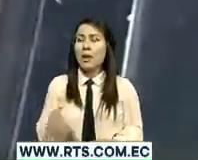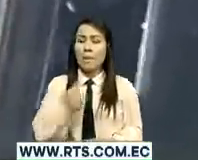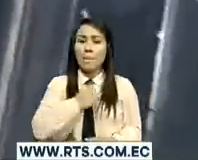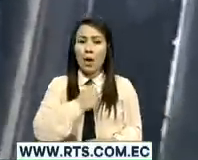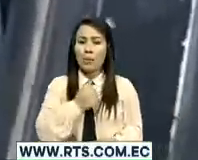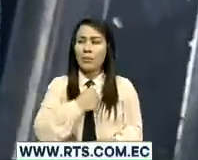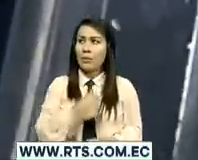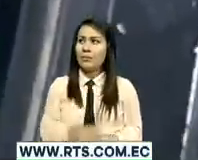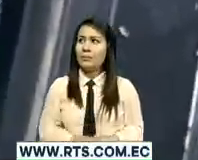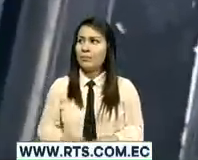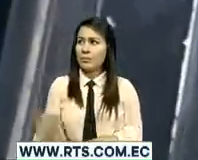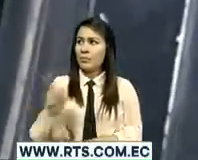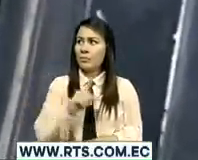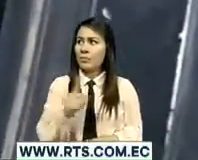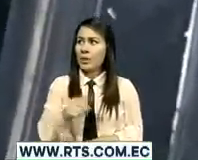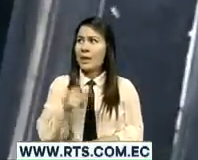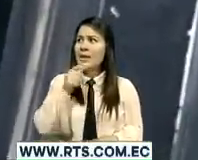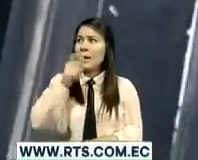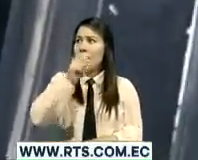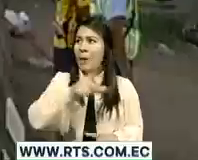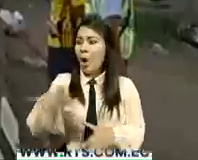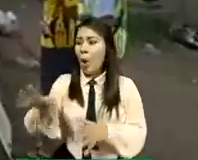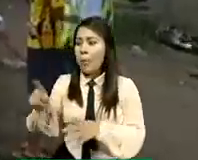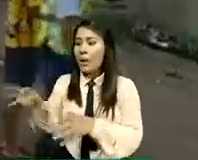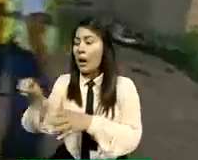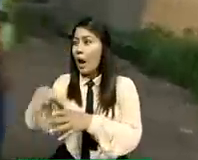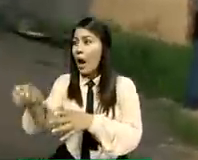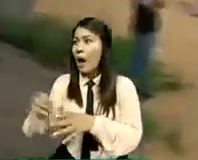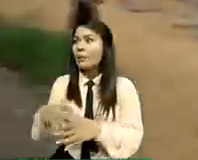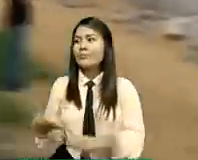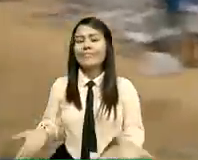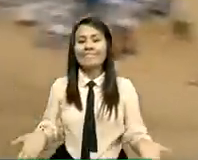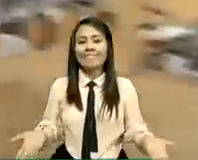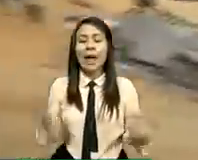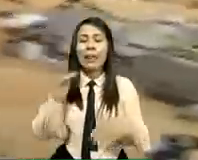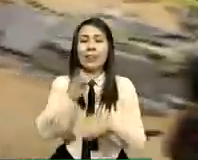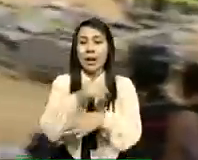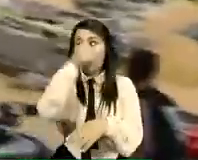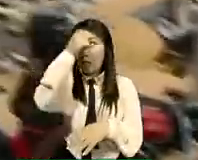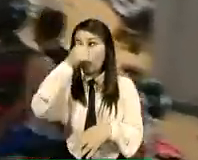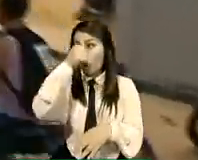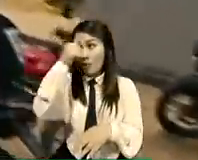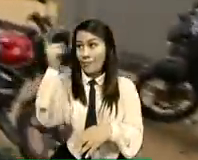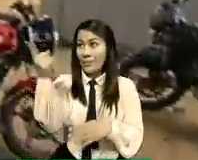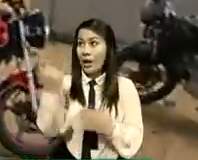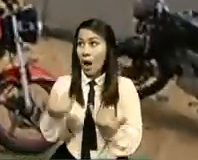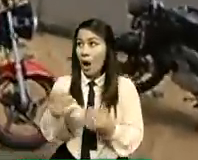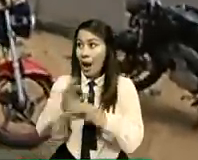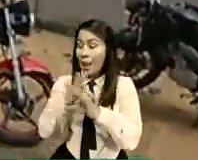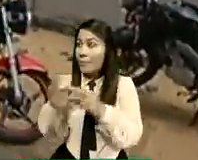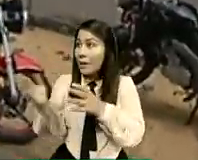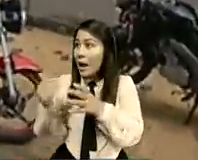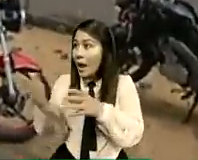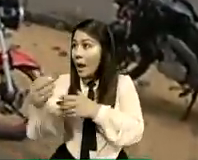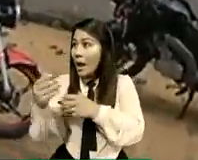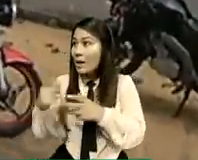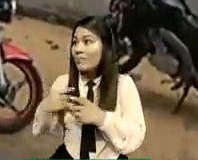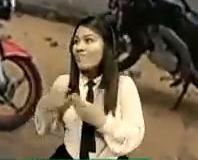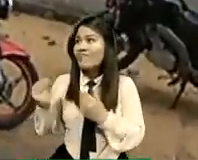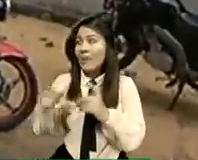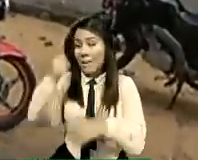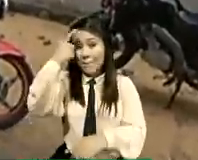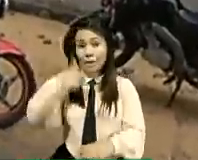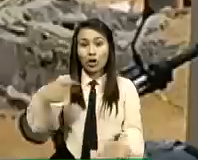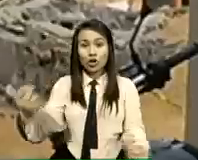No, señor, venimos solo de seguridad aquí un ratito. Hasta la tarde de ese domingo se conoció de parte de agentes de la ATM que el conductor se encuentra hospitalizado